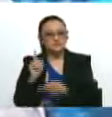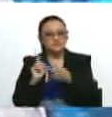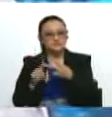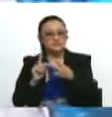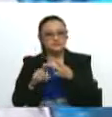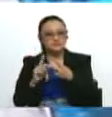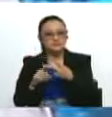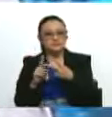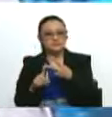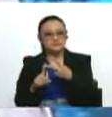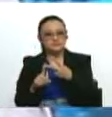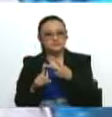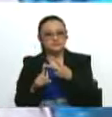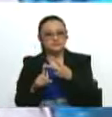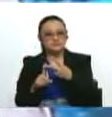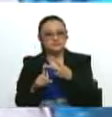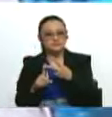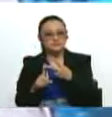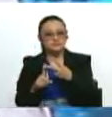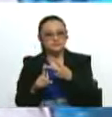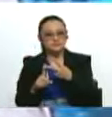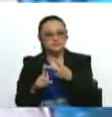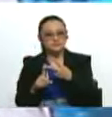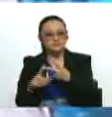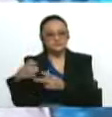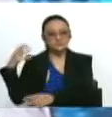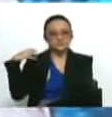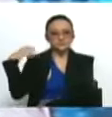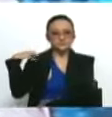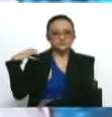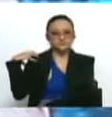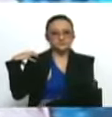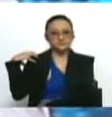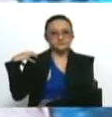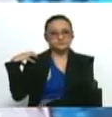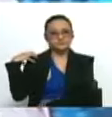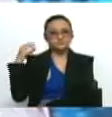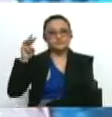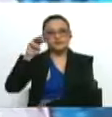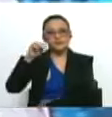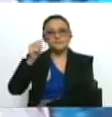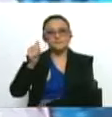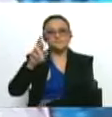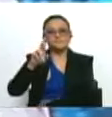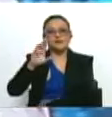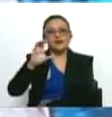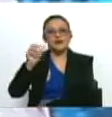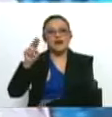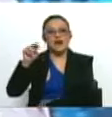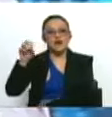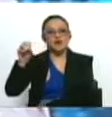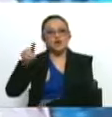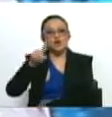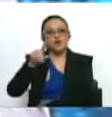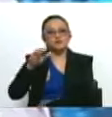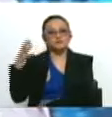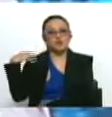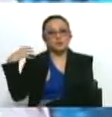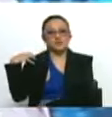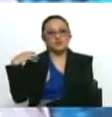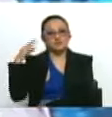lugar, el mayor general Marcano Tábata, comandante de la